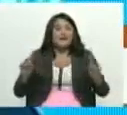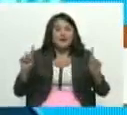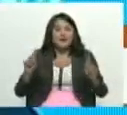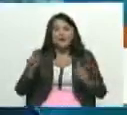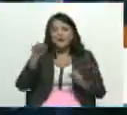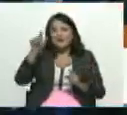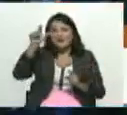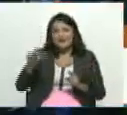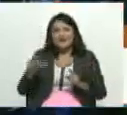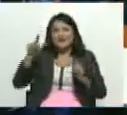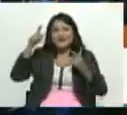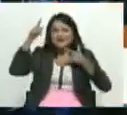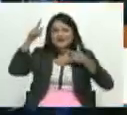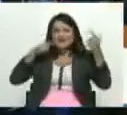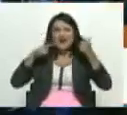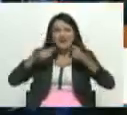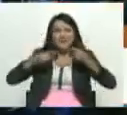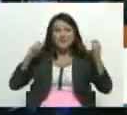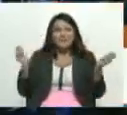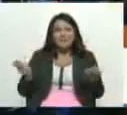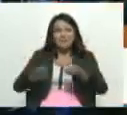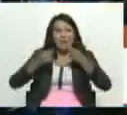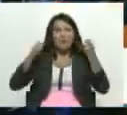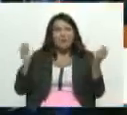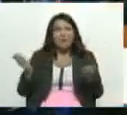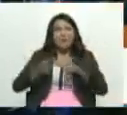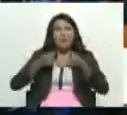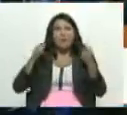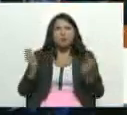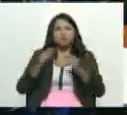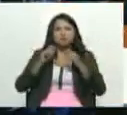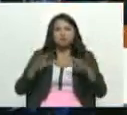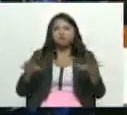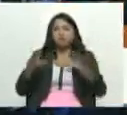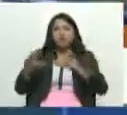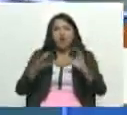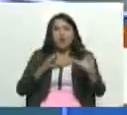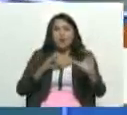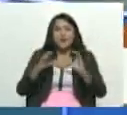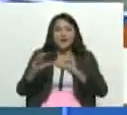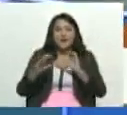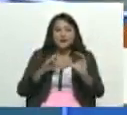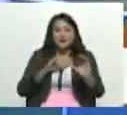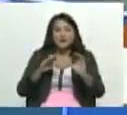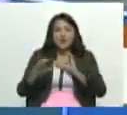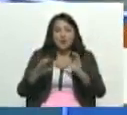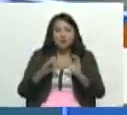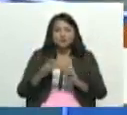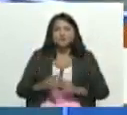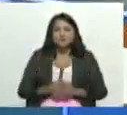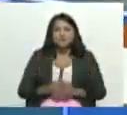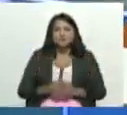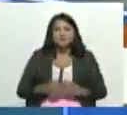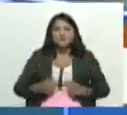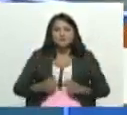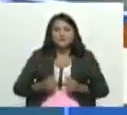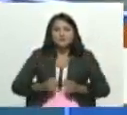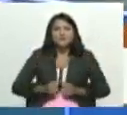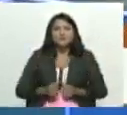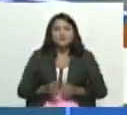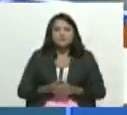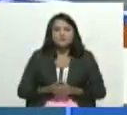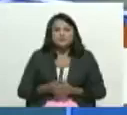del Chavo es comunicador y de la batalla que se ha dado desde la dictadura mediática en los formatos que conocimos en el siglo 20 hasta lo